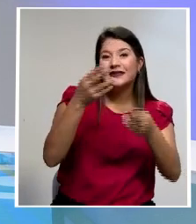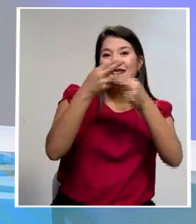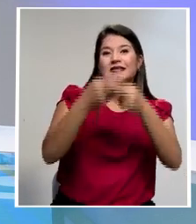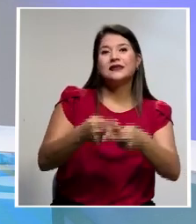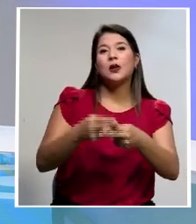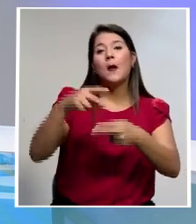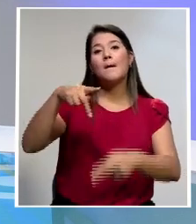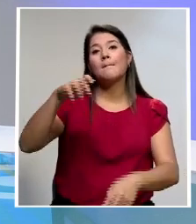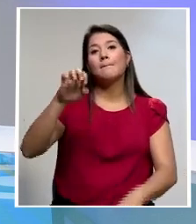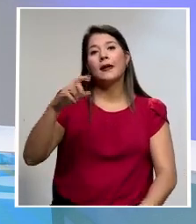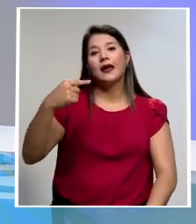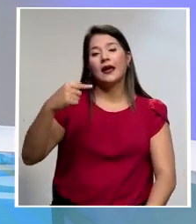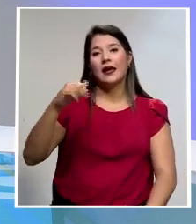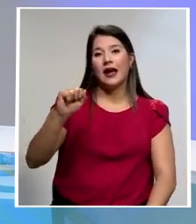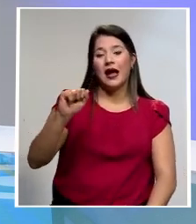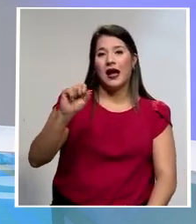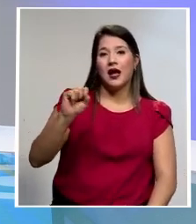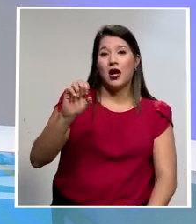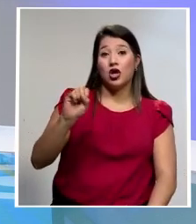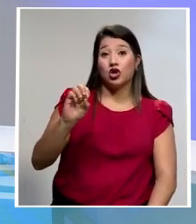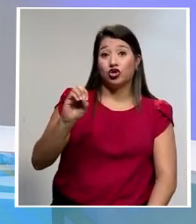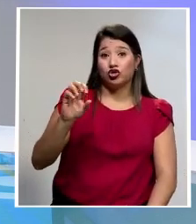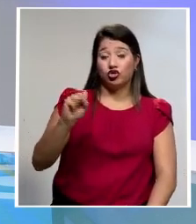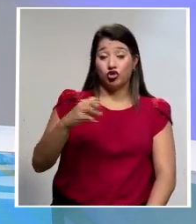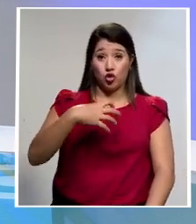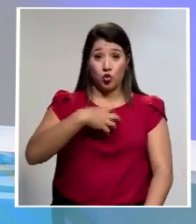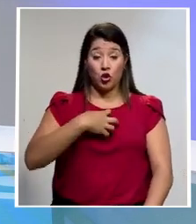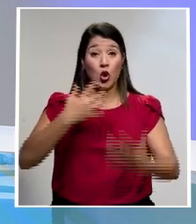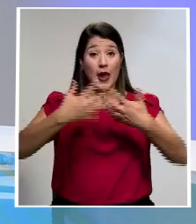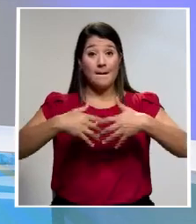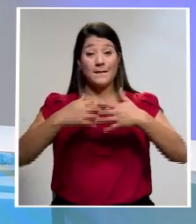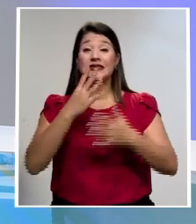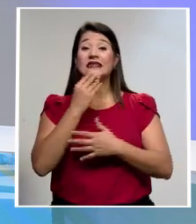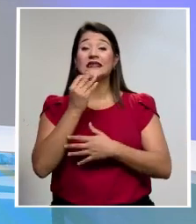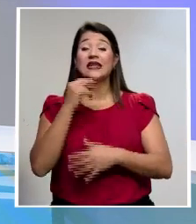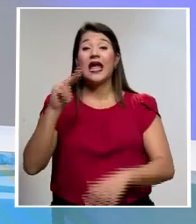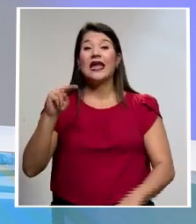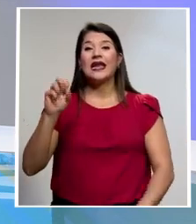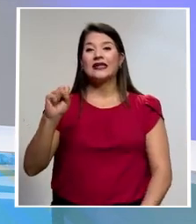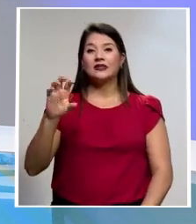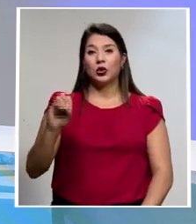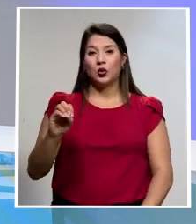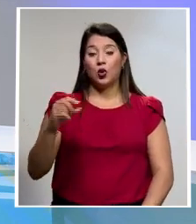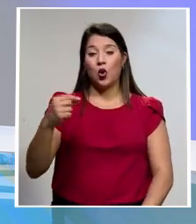como Pegasus de la empresa israelí NSO Group.